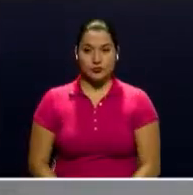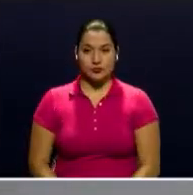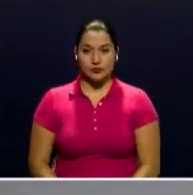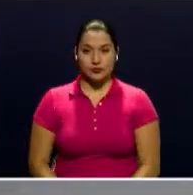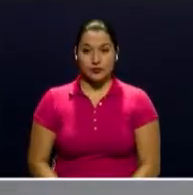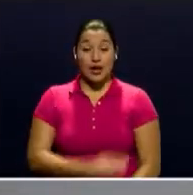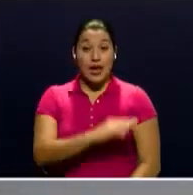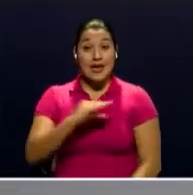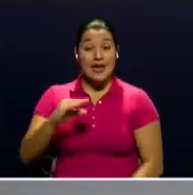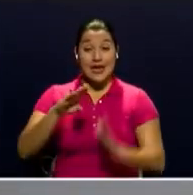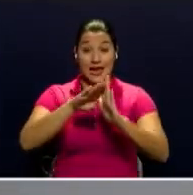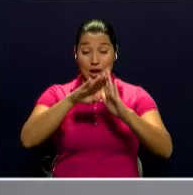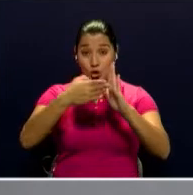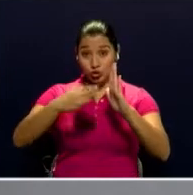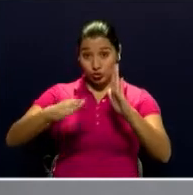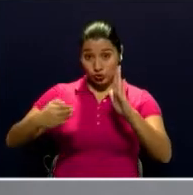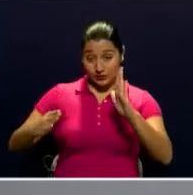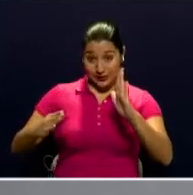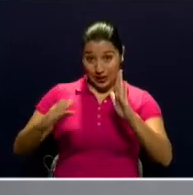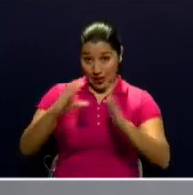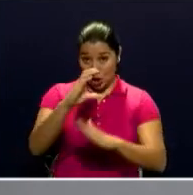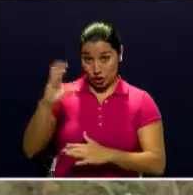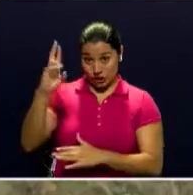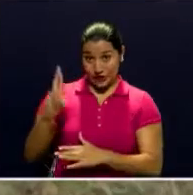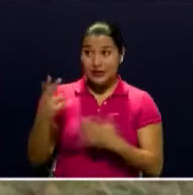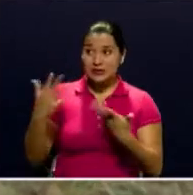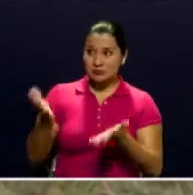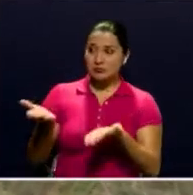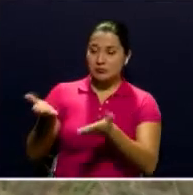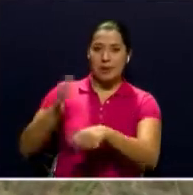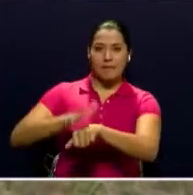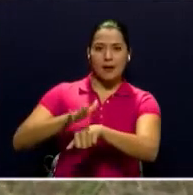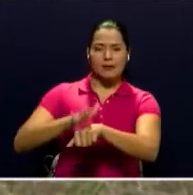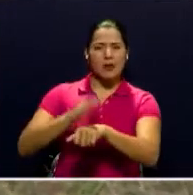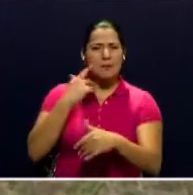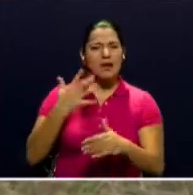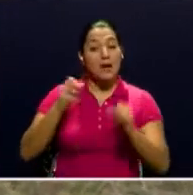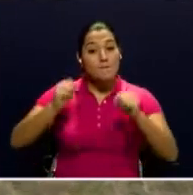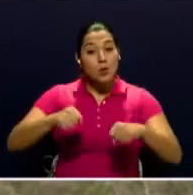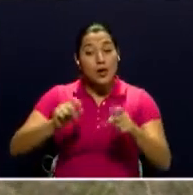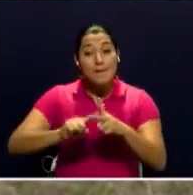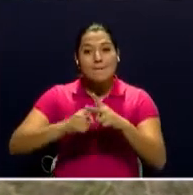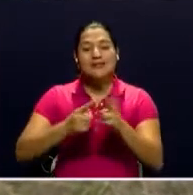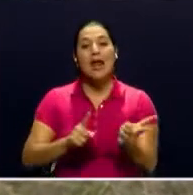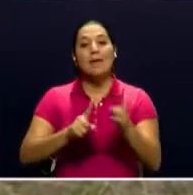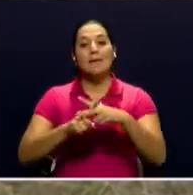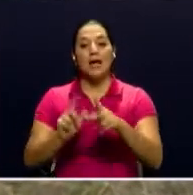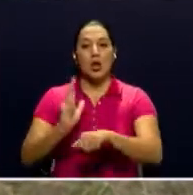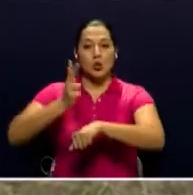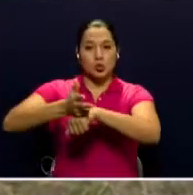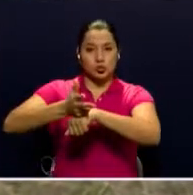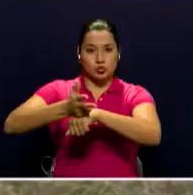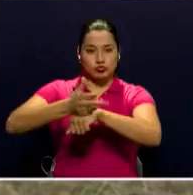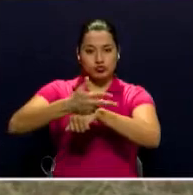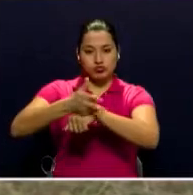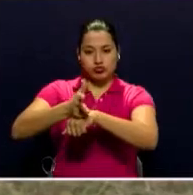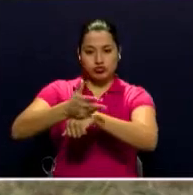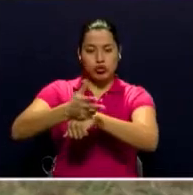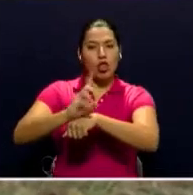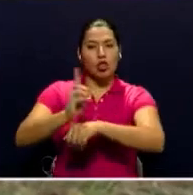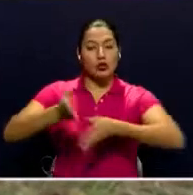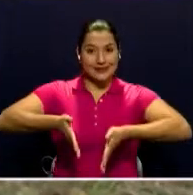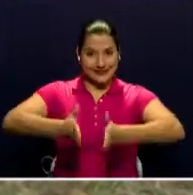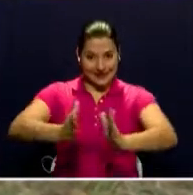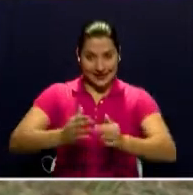Y la Contraloría General de la República dio luz verde a la implementación de cámaras viales. La